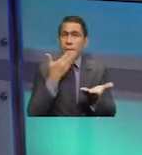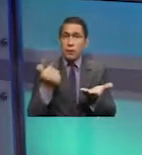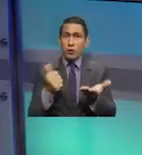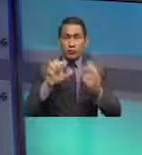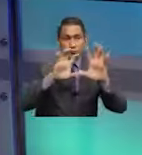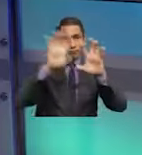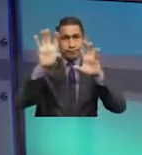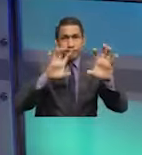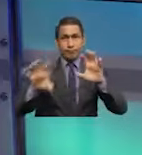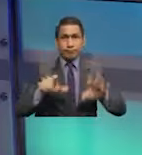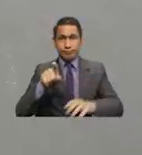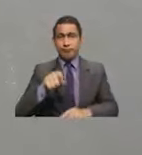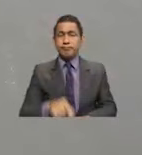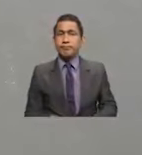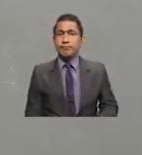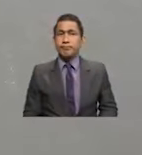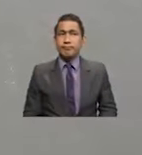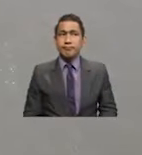eléctrica.